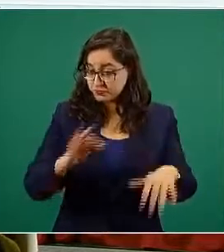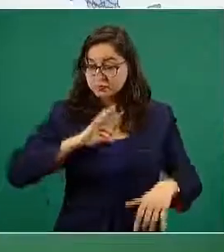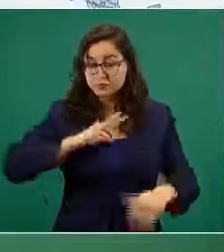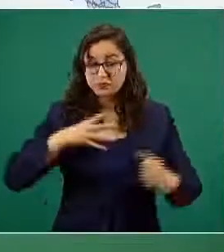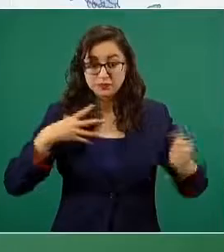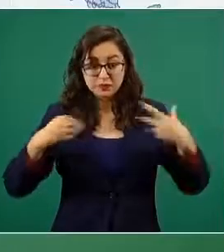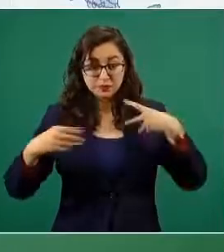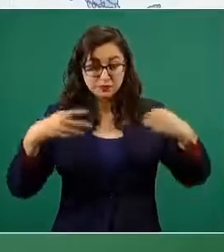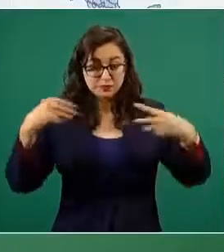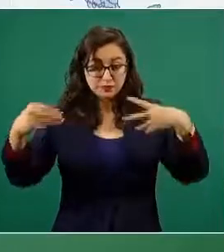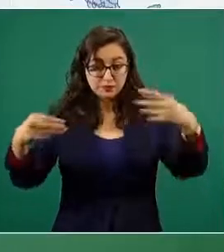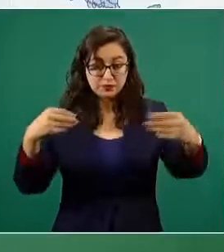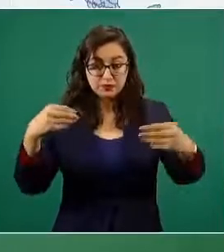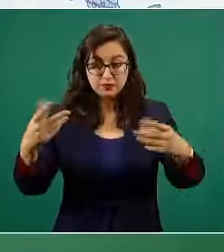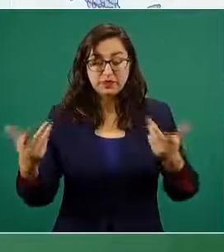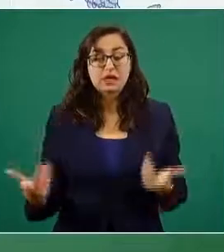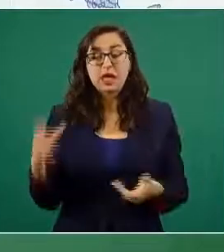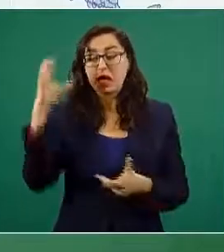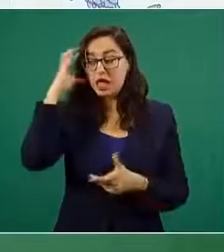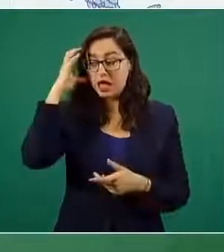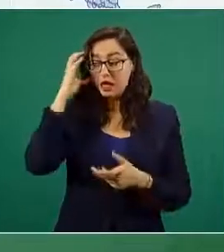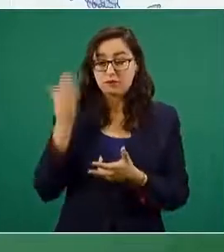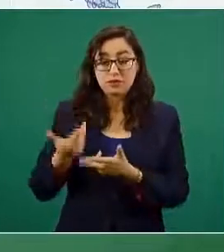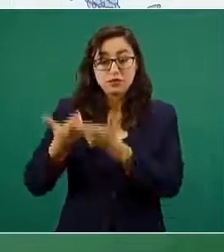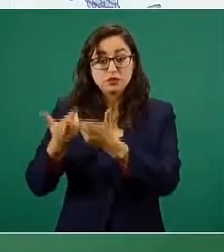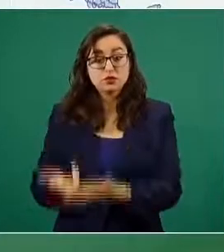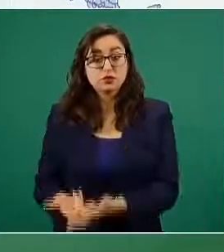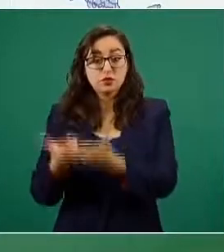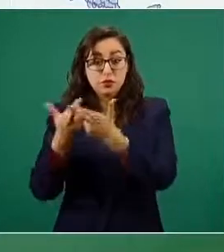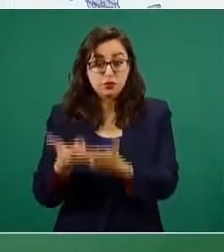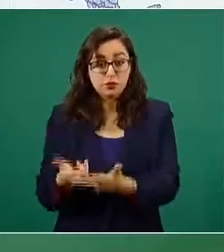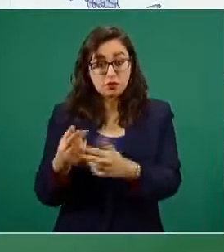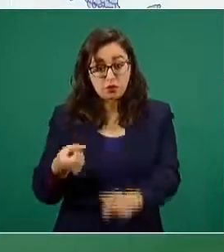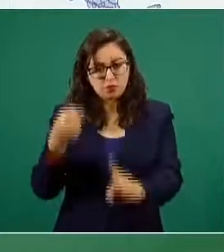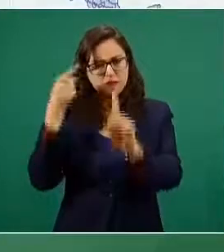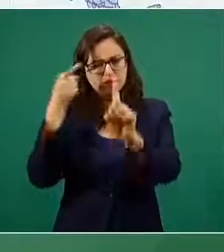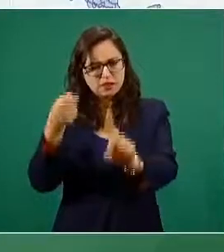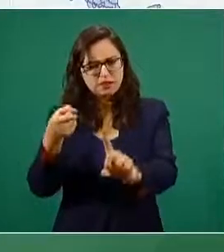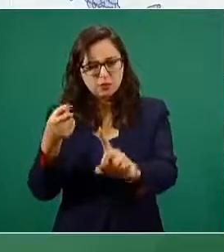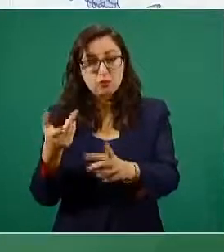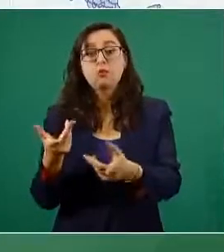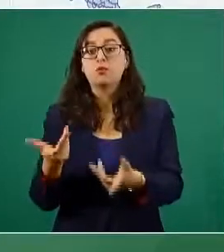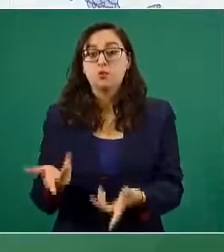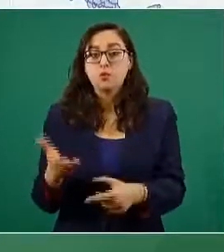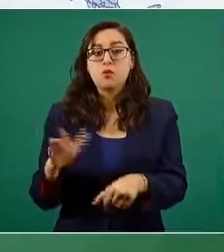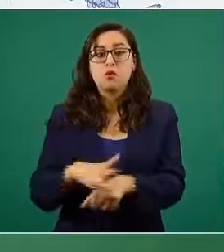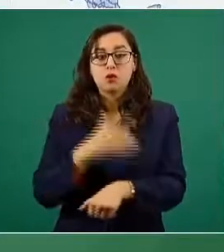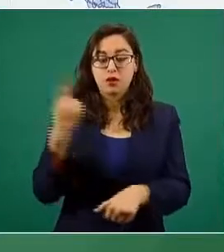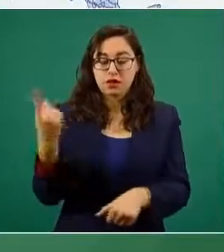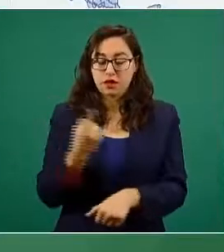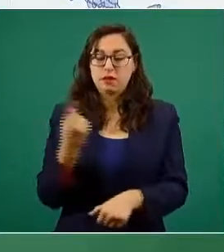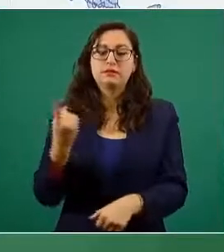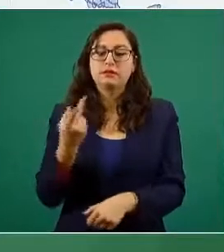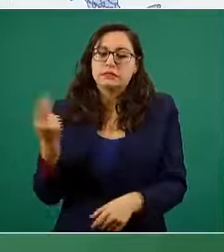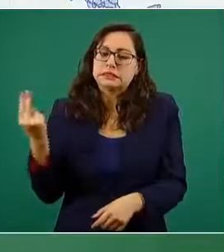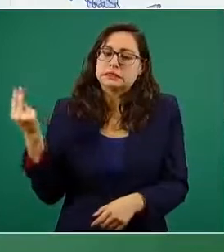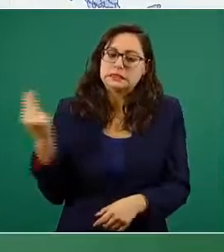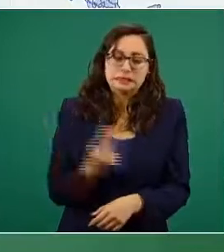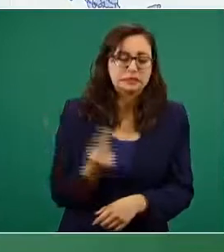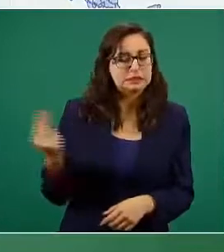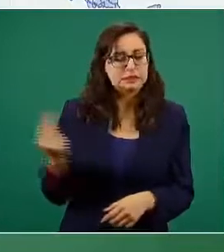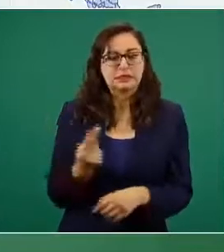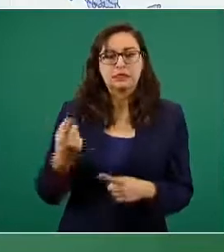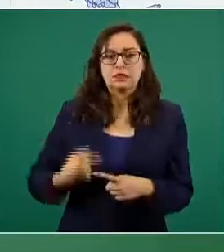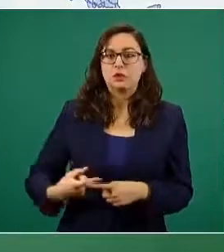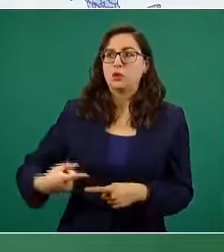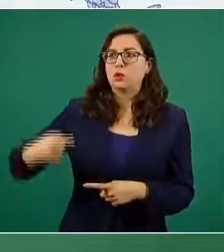que el objetivo de tener camas disponibles es un objetivo técnico establecido por el Gobierno de México desde la